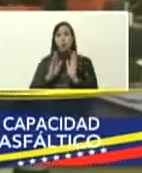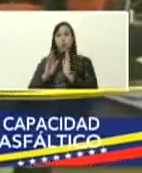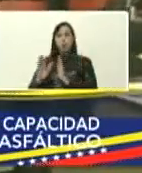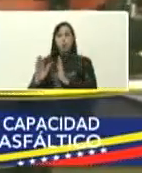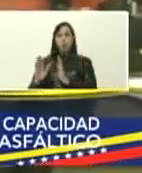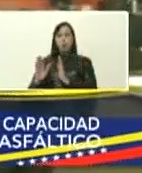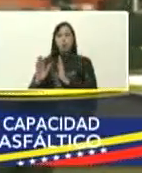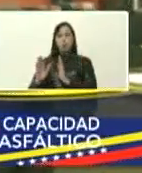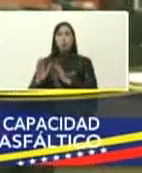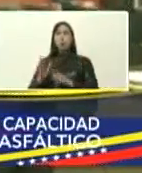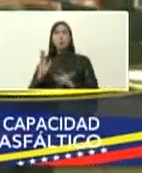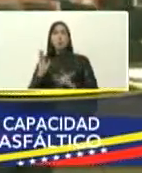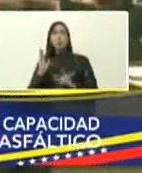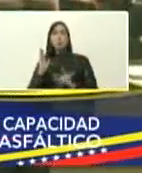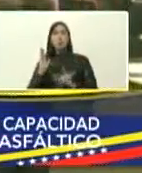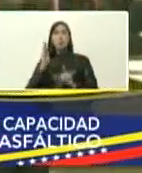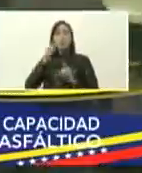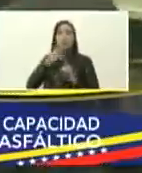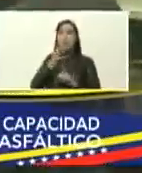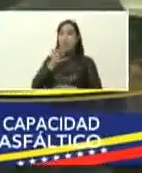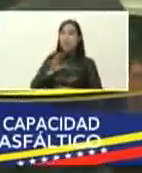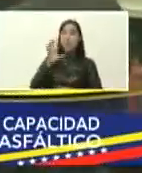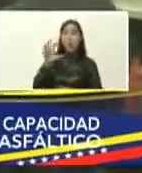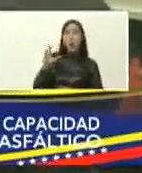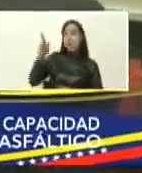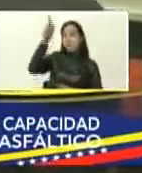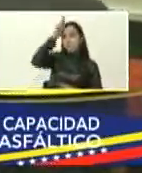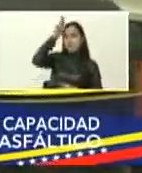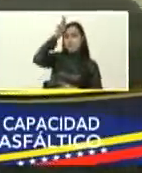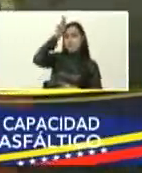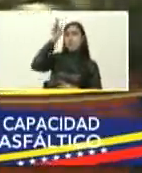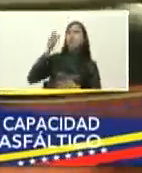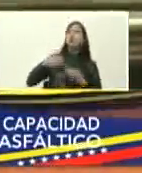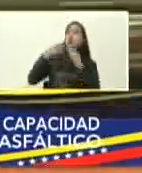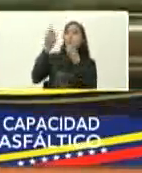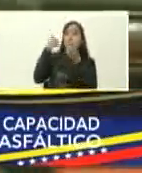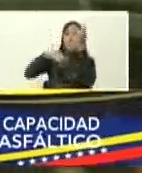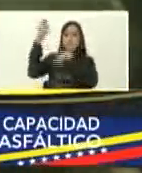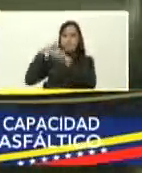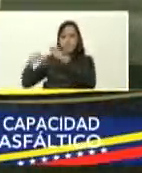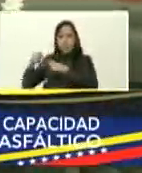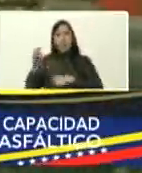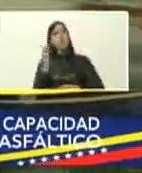es destinos como Perú. Estamos tocando también Chile,